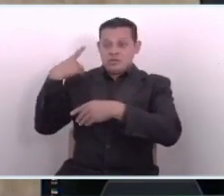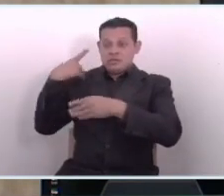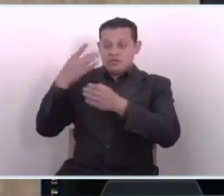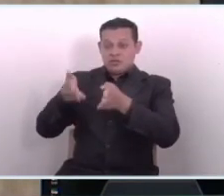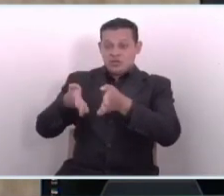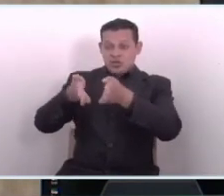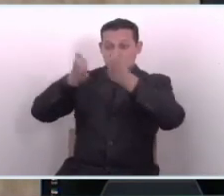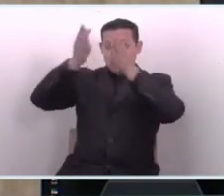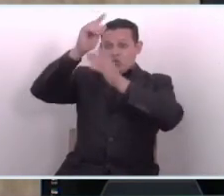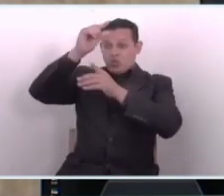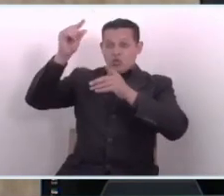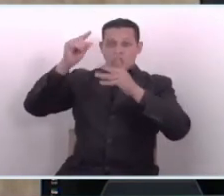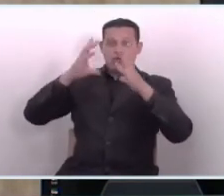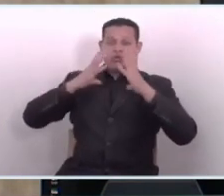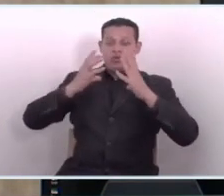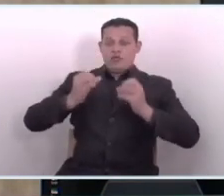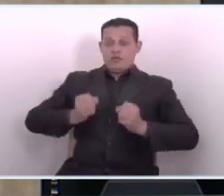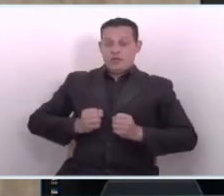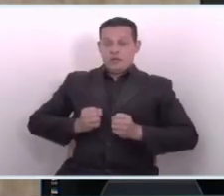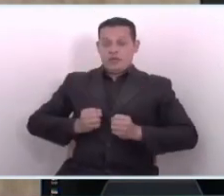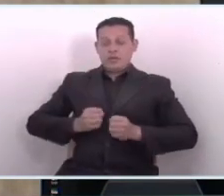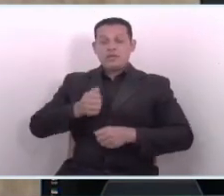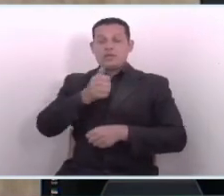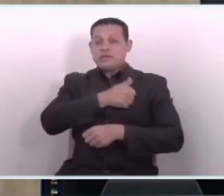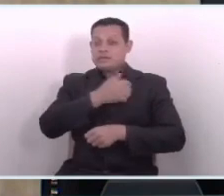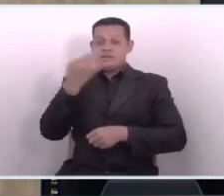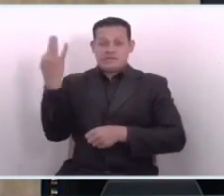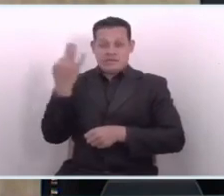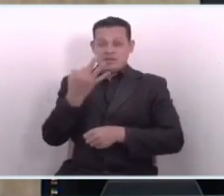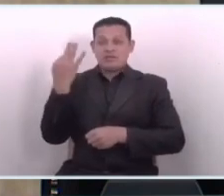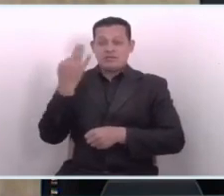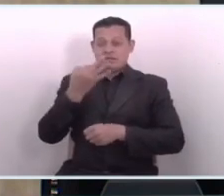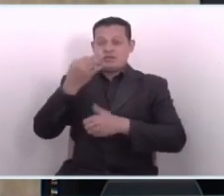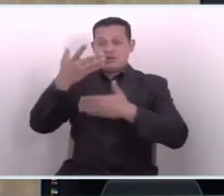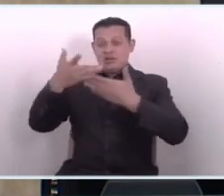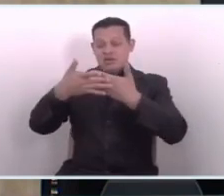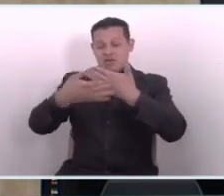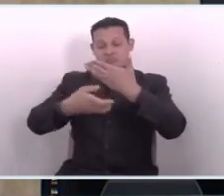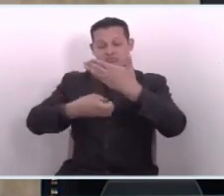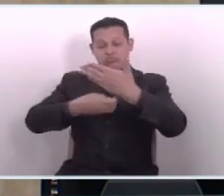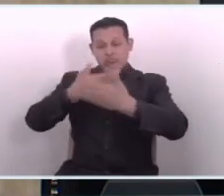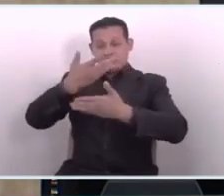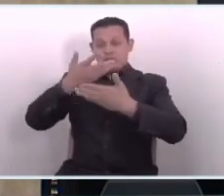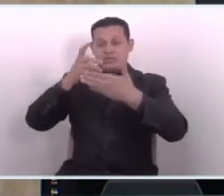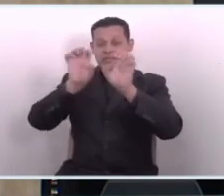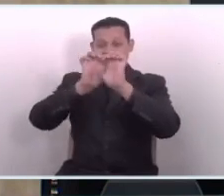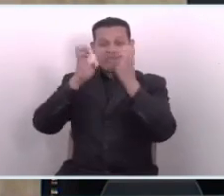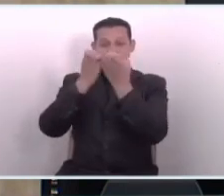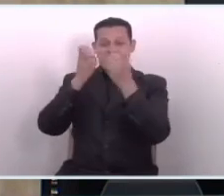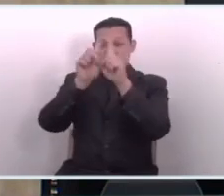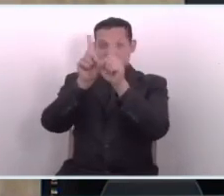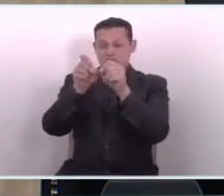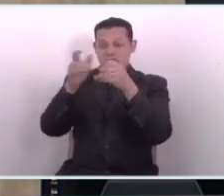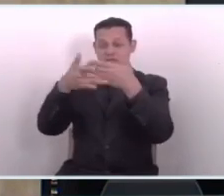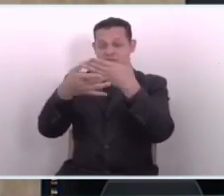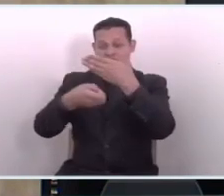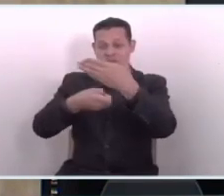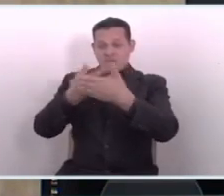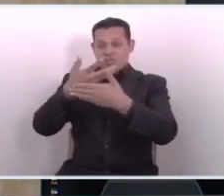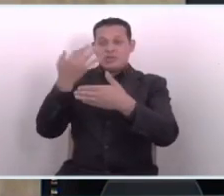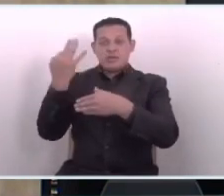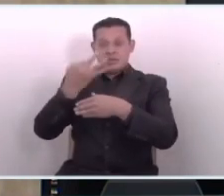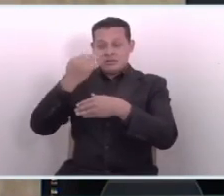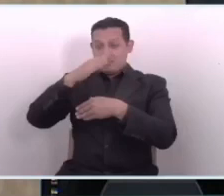una entidad gubernamental que debe pasar y modernizarse. También el país